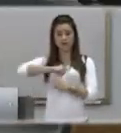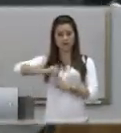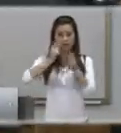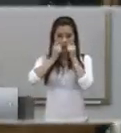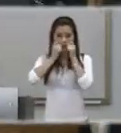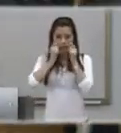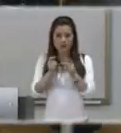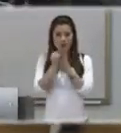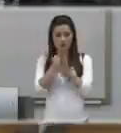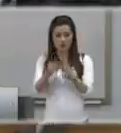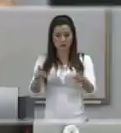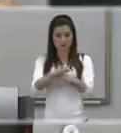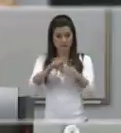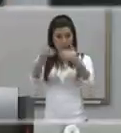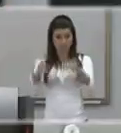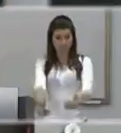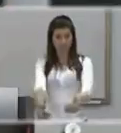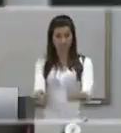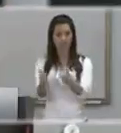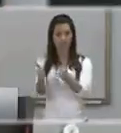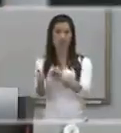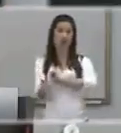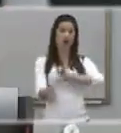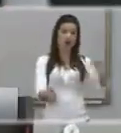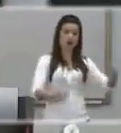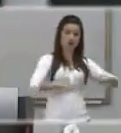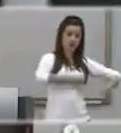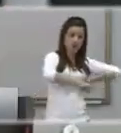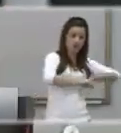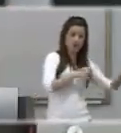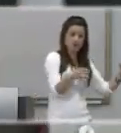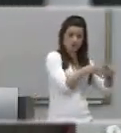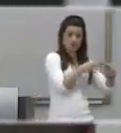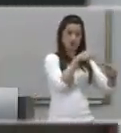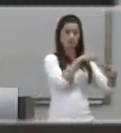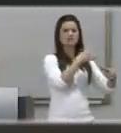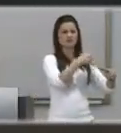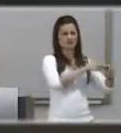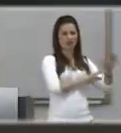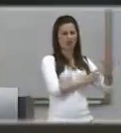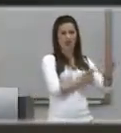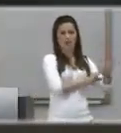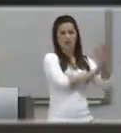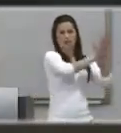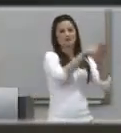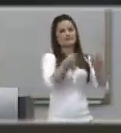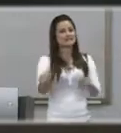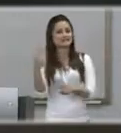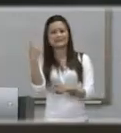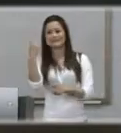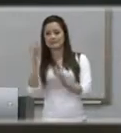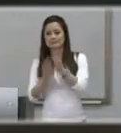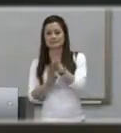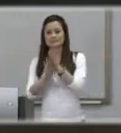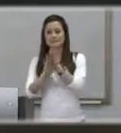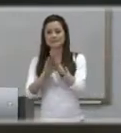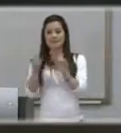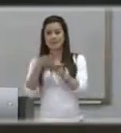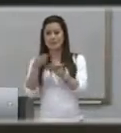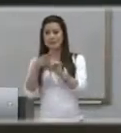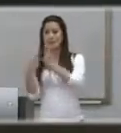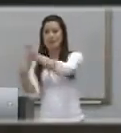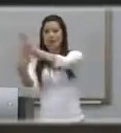discapacidad es que, a diferencia de otros movimientos, todavía estamos en una fase de humanizar. O sea, todavía hay que demostrar que las personas con discapacidad son